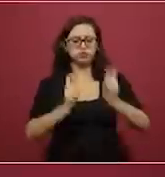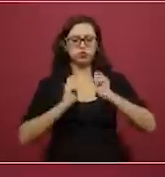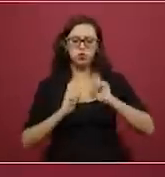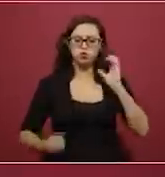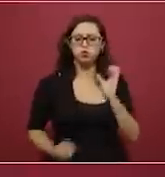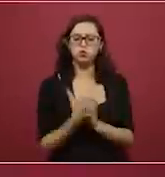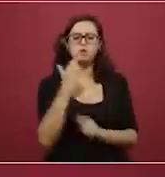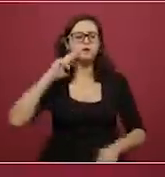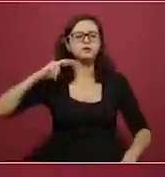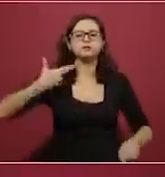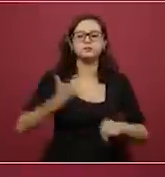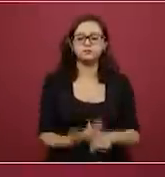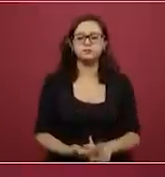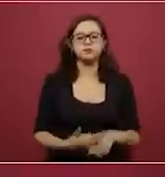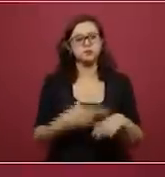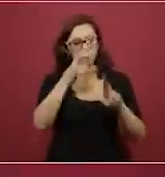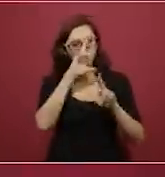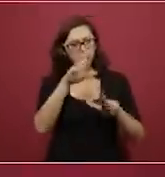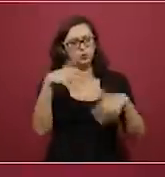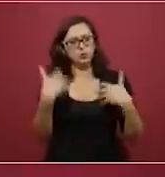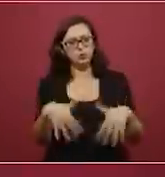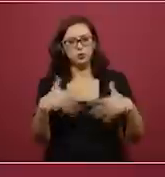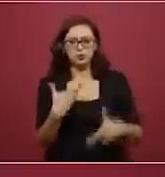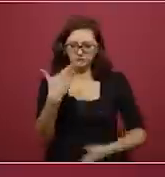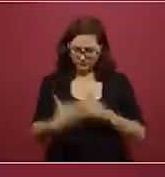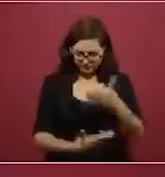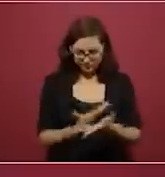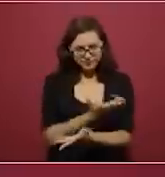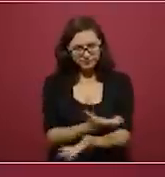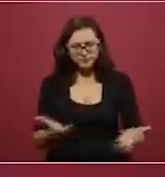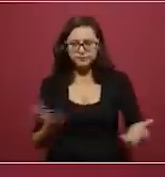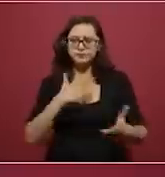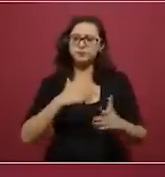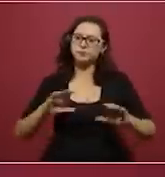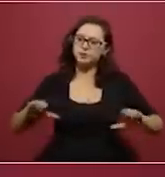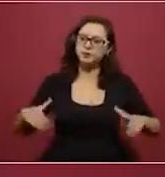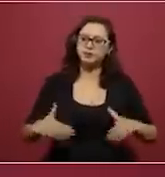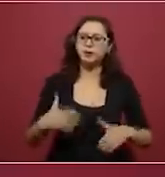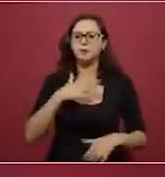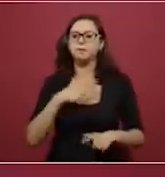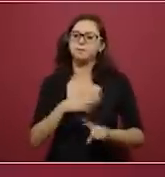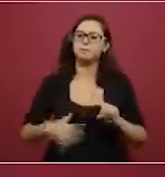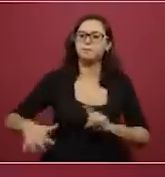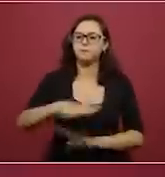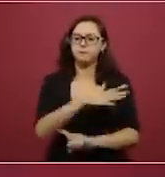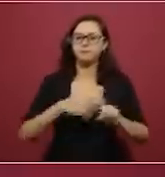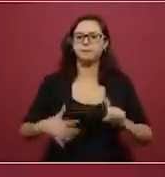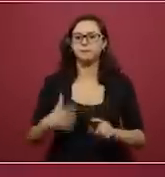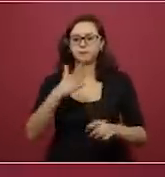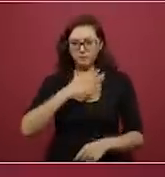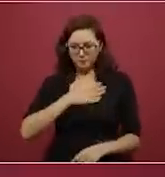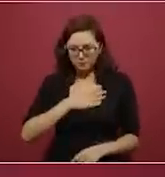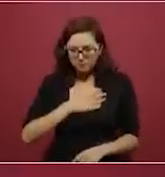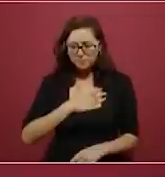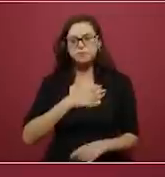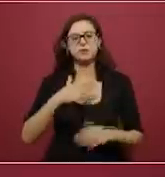responsabilidad esta distinguida distinción al servicio de ustedes mi comunidad mi sociedad a quien entregó